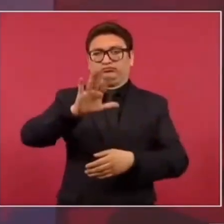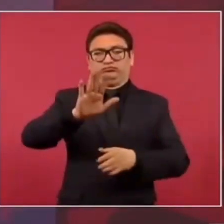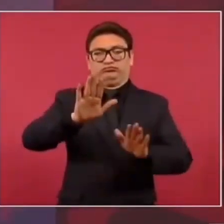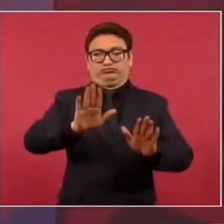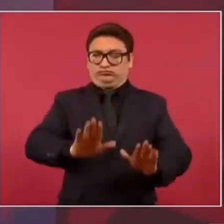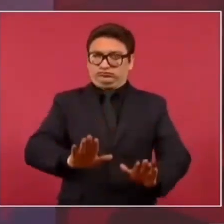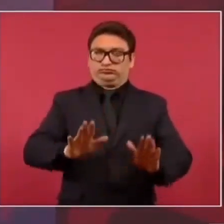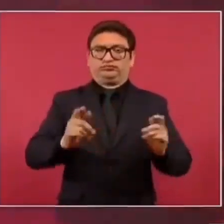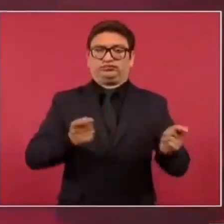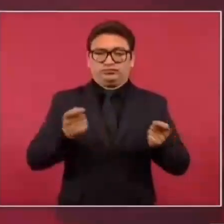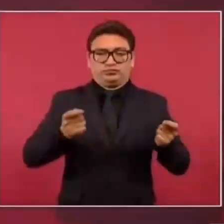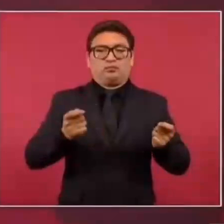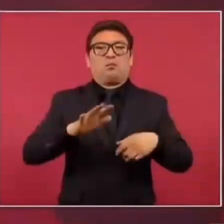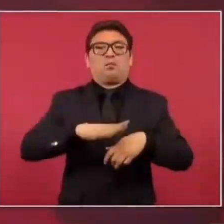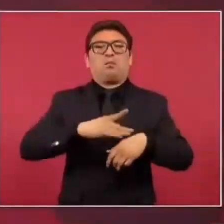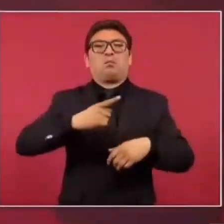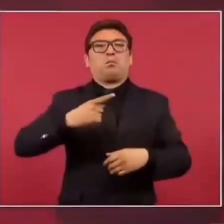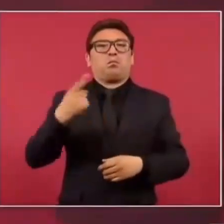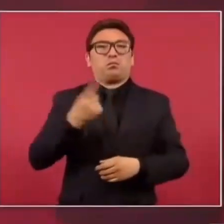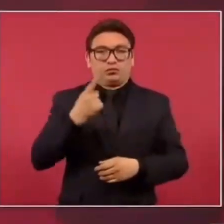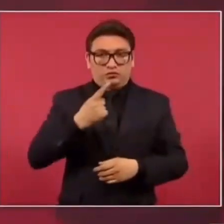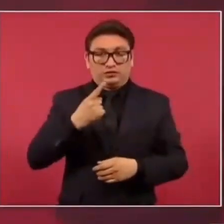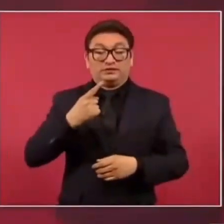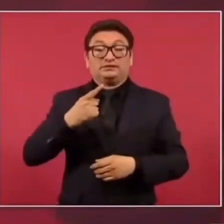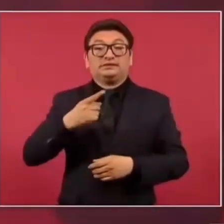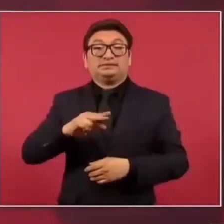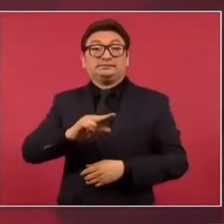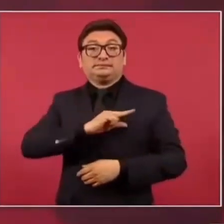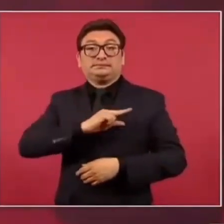porque paramos la privatización